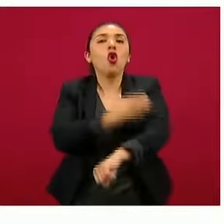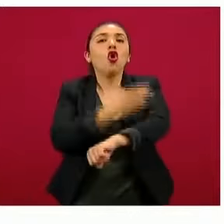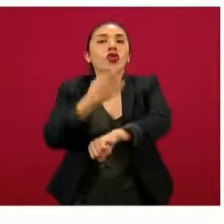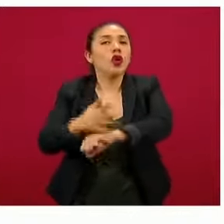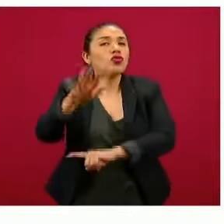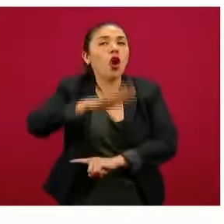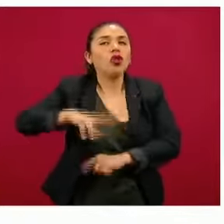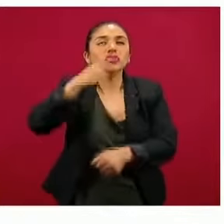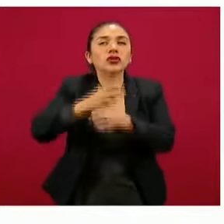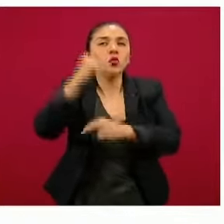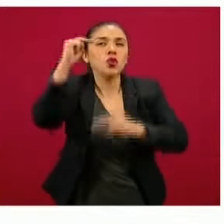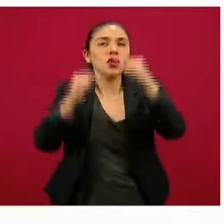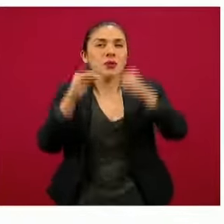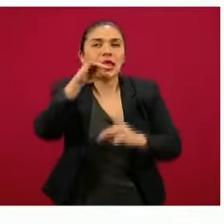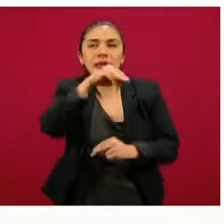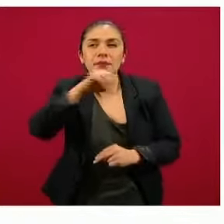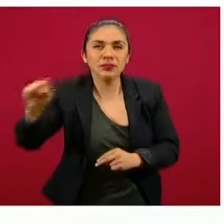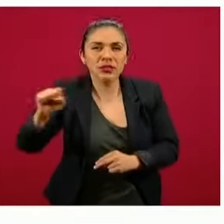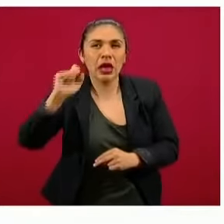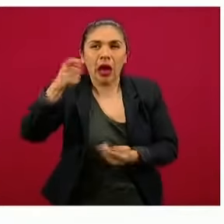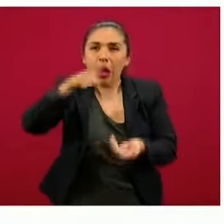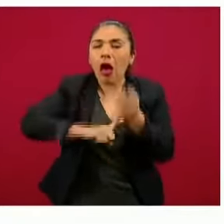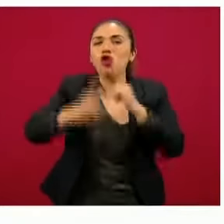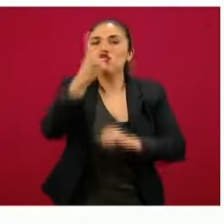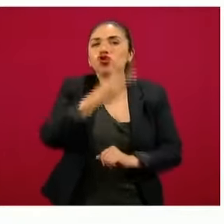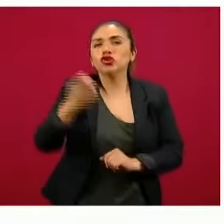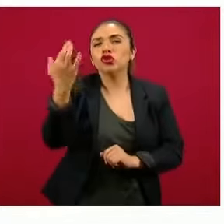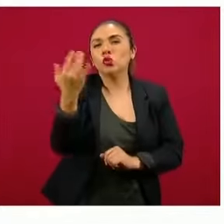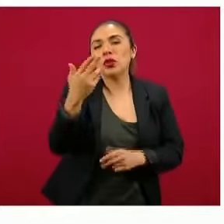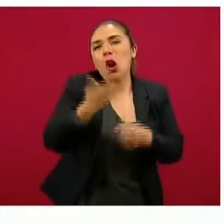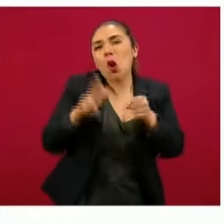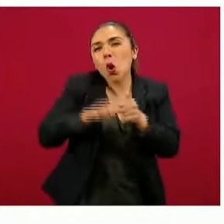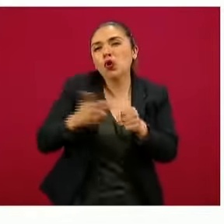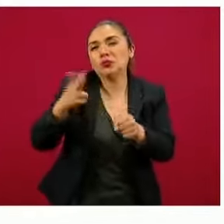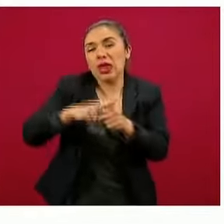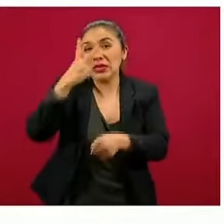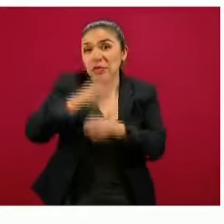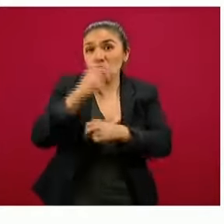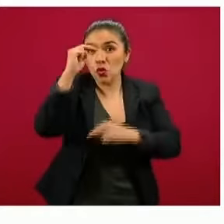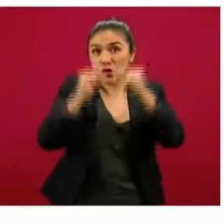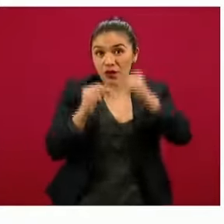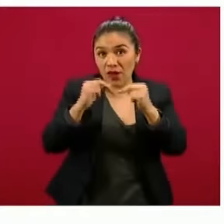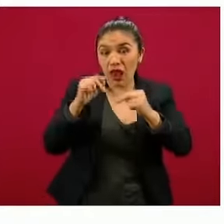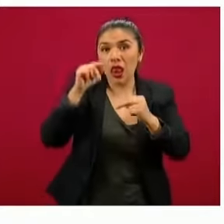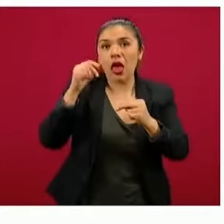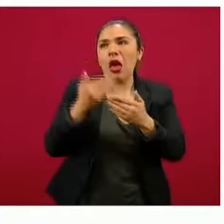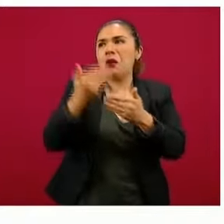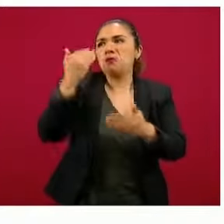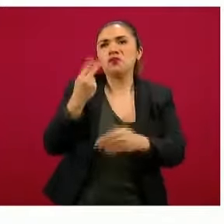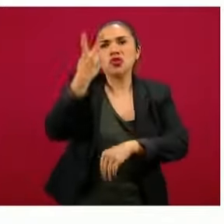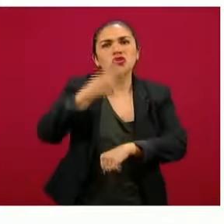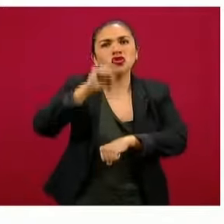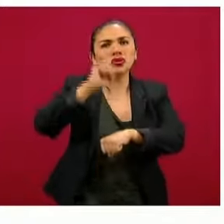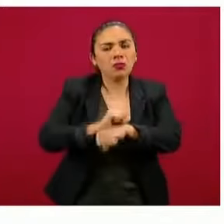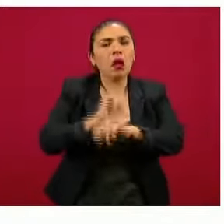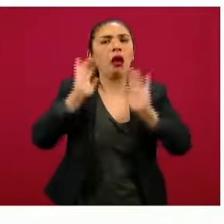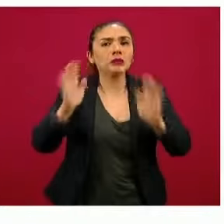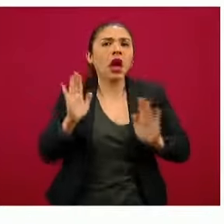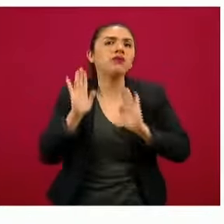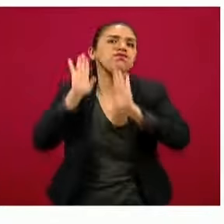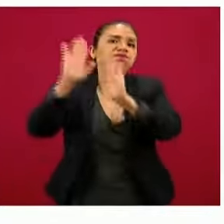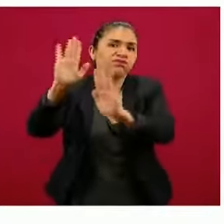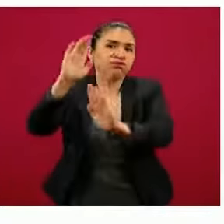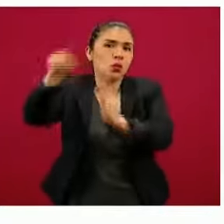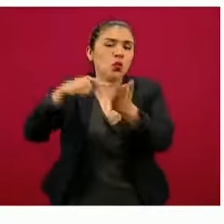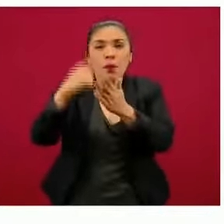segundo nivel del IMSS, es el coordinador de los 250 hospitales de segundo nivel. Desde hacía ya 2 semanas había estado por